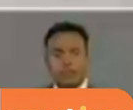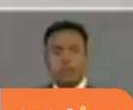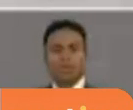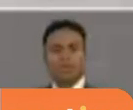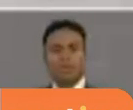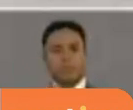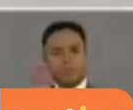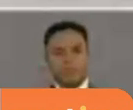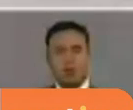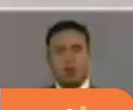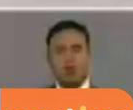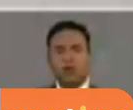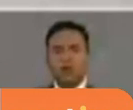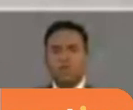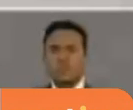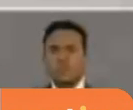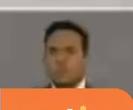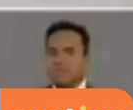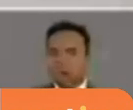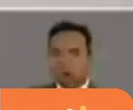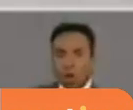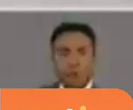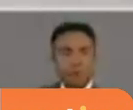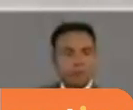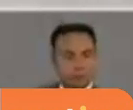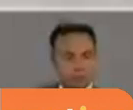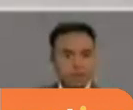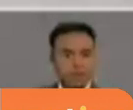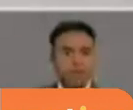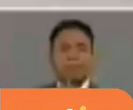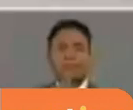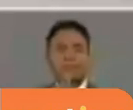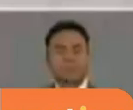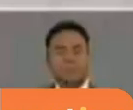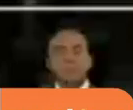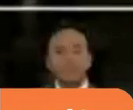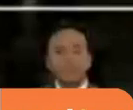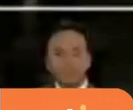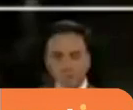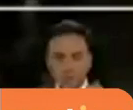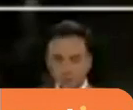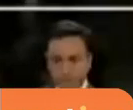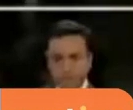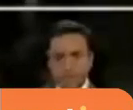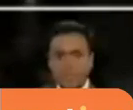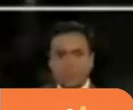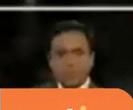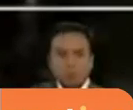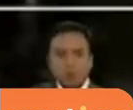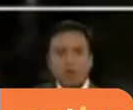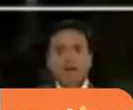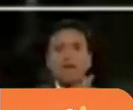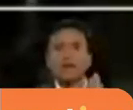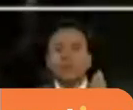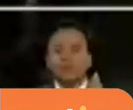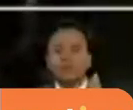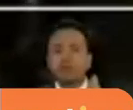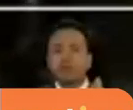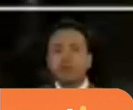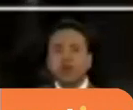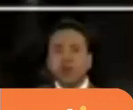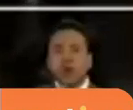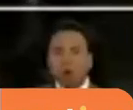fortalezca la prevención de los conflictos de interés en las compras públicas, y presentaremos además proyectos de ley para dotarnos de una nueva regulación del